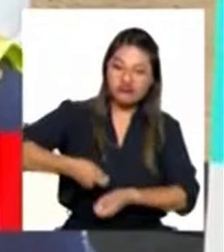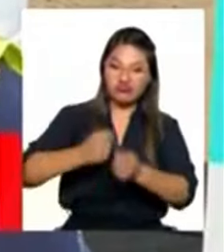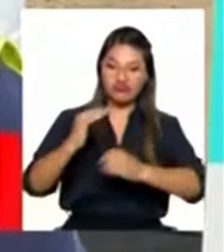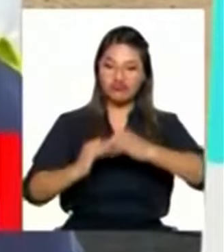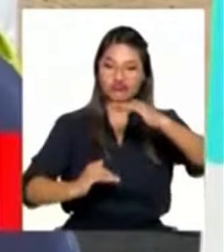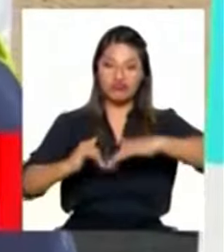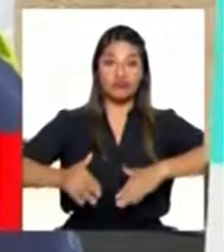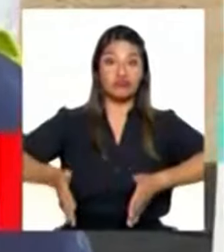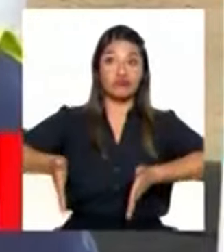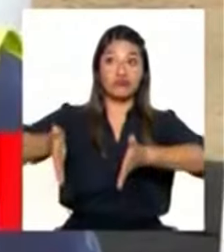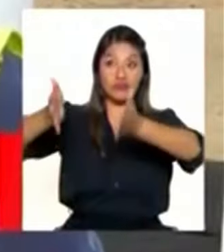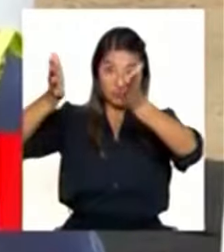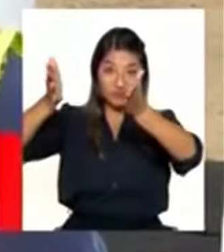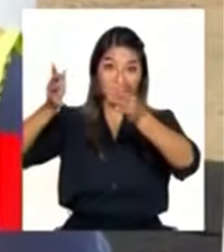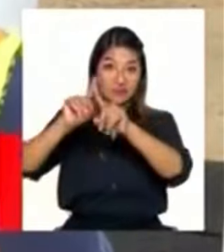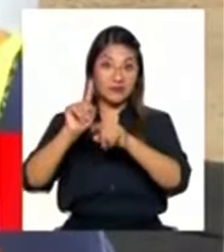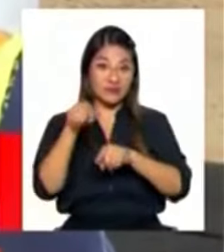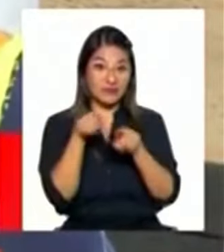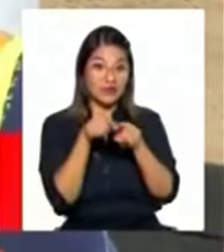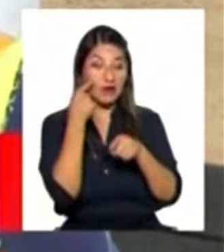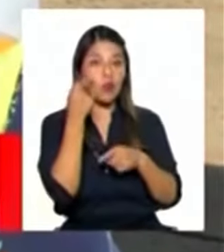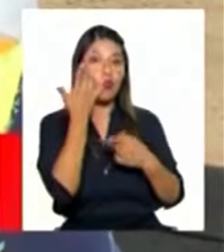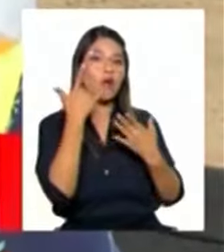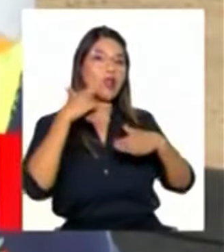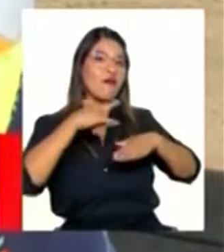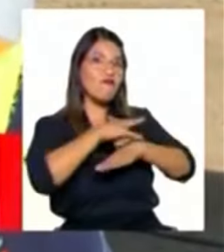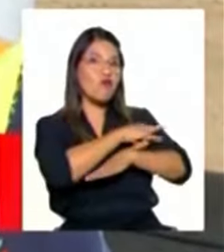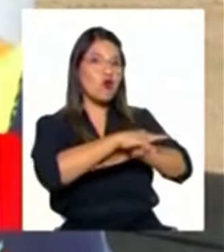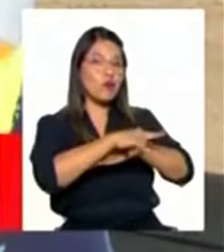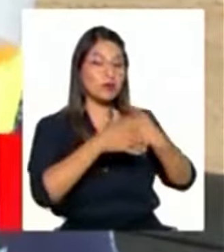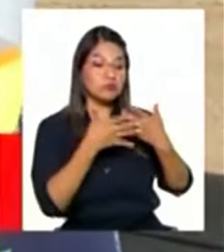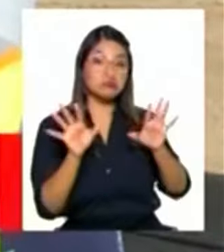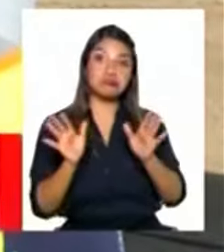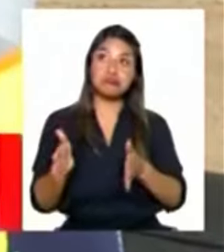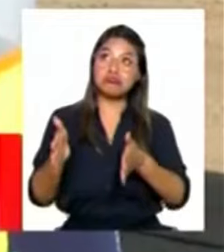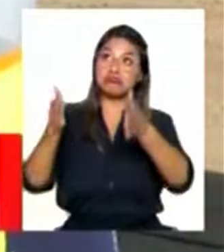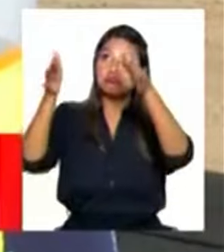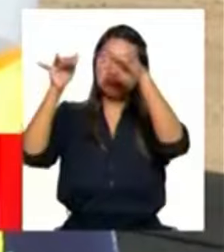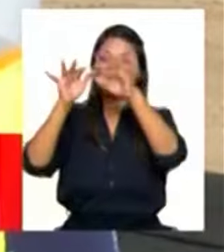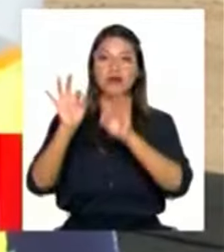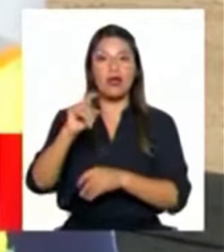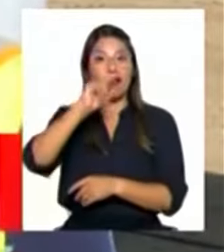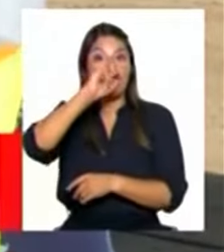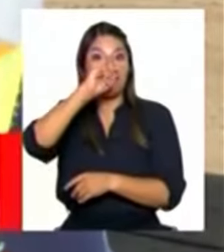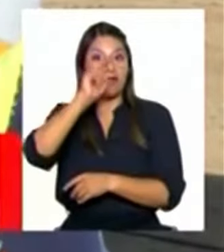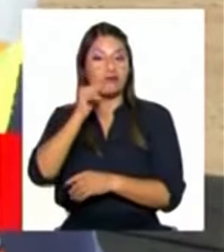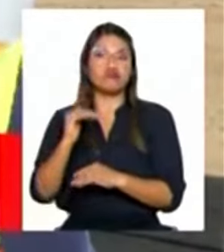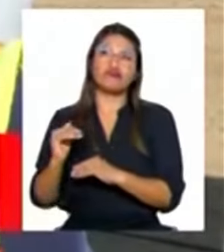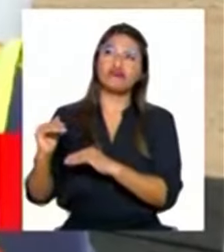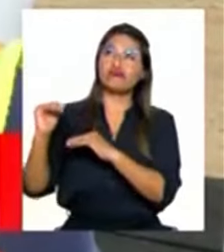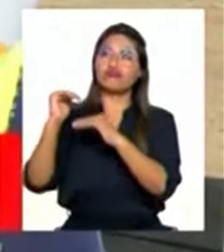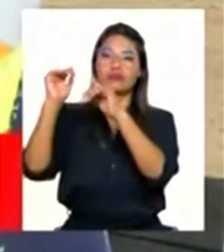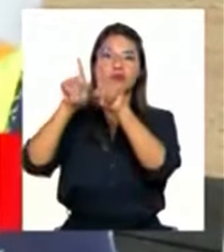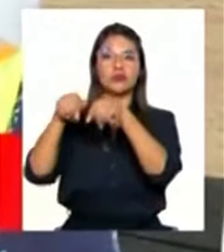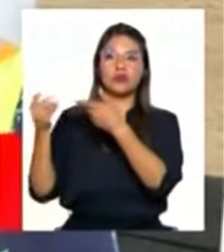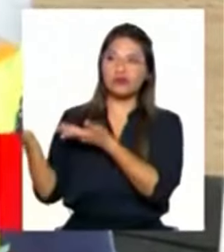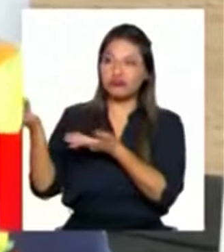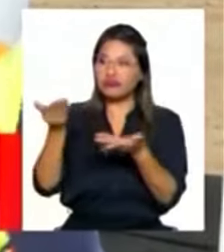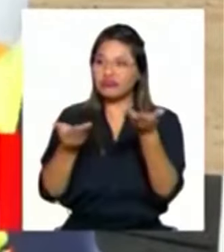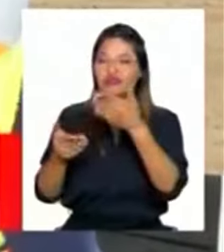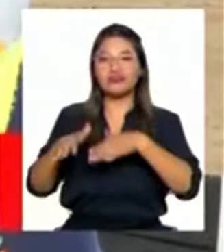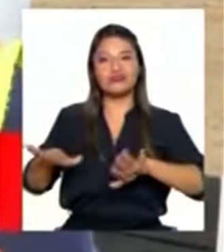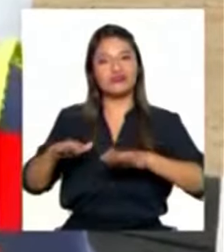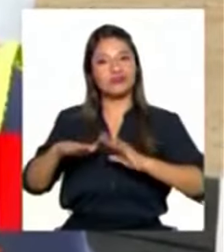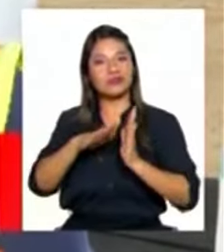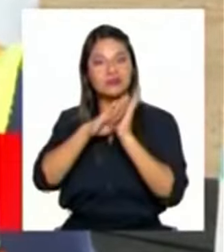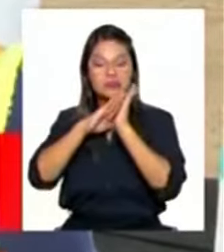ciudad aeropuerto y es un proyecto emblemático, es un hotel de 5 estrellas que nos da soporte directo a nuestra actividad principal,